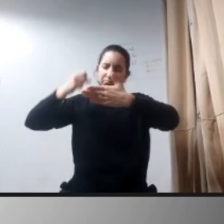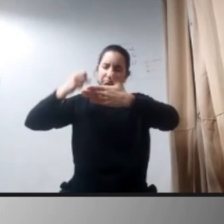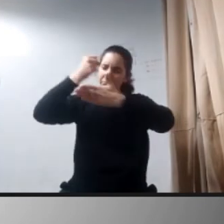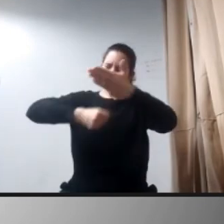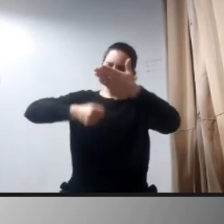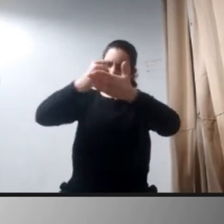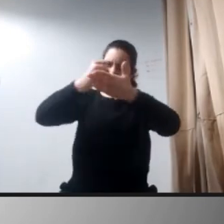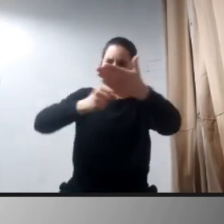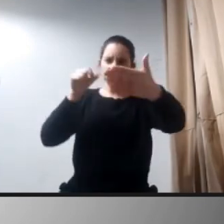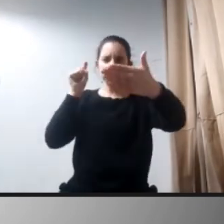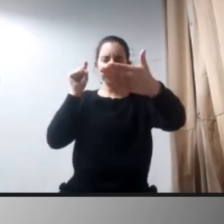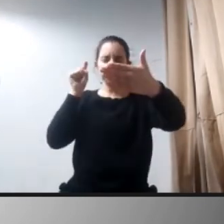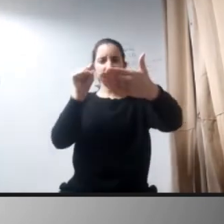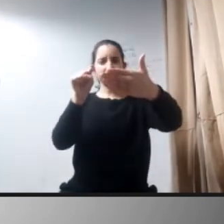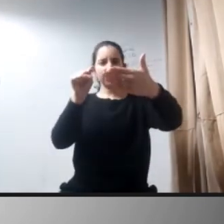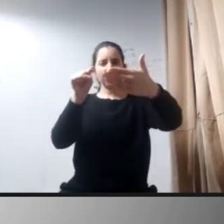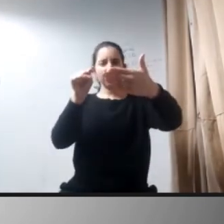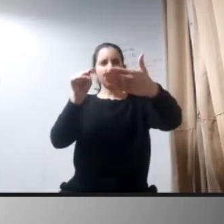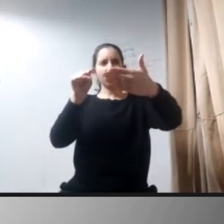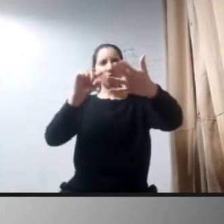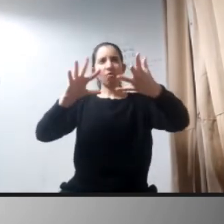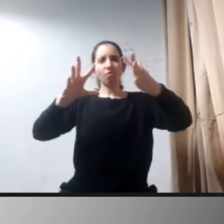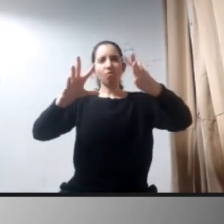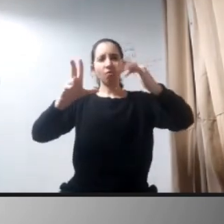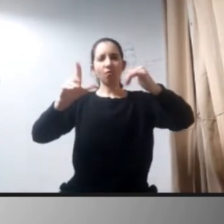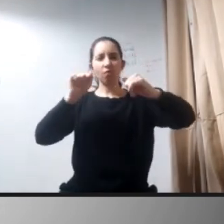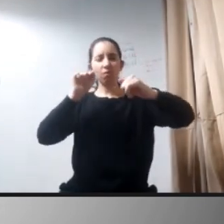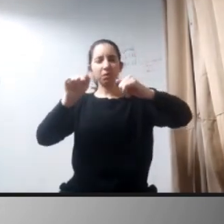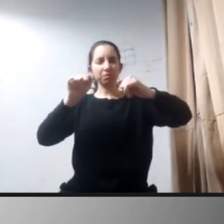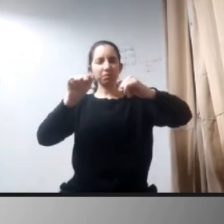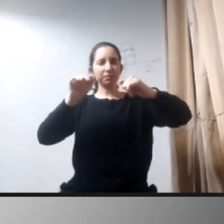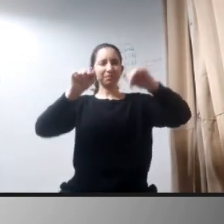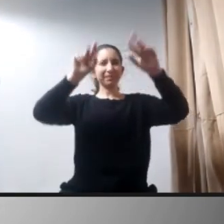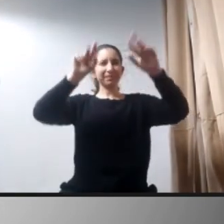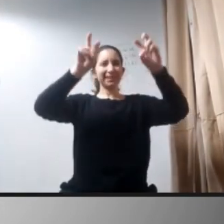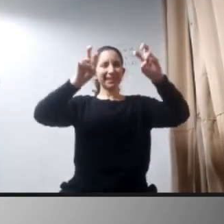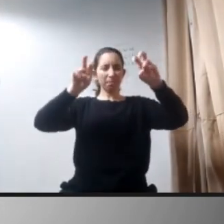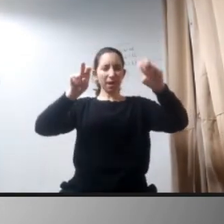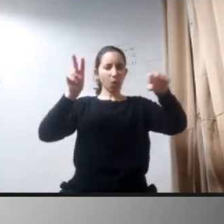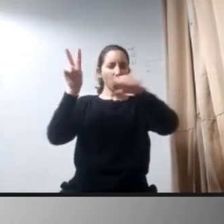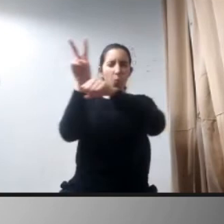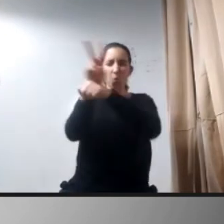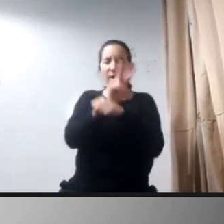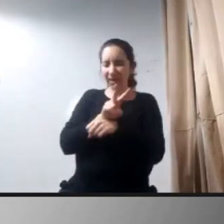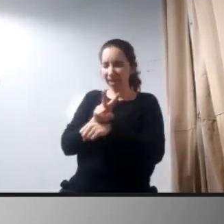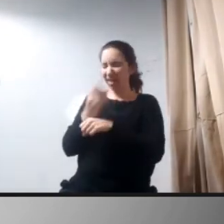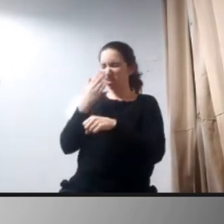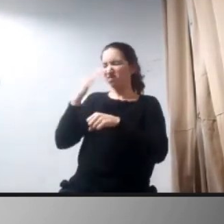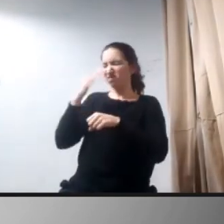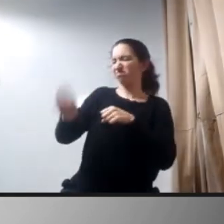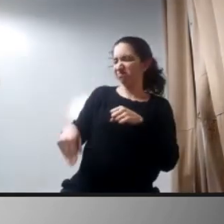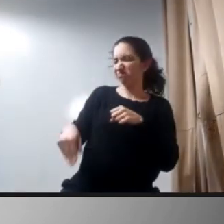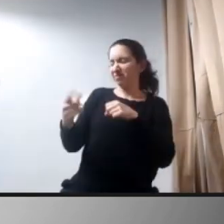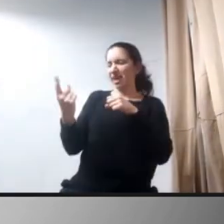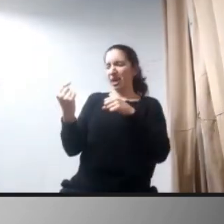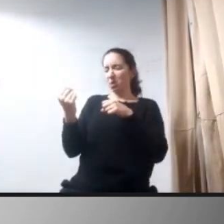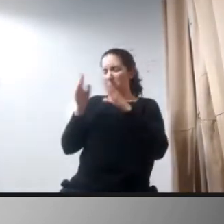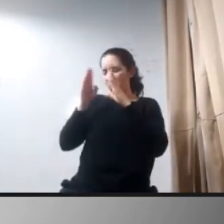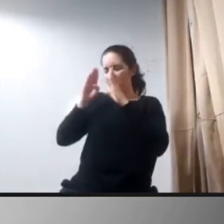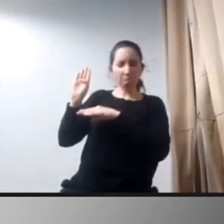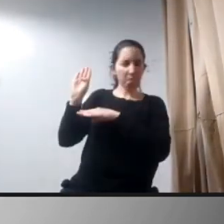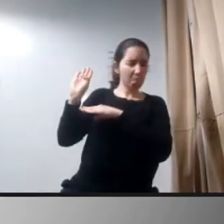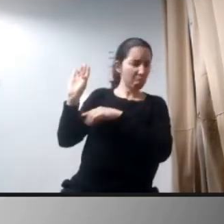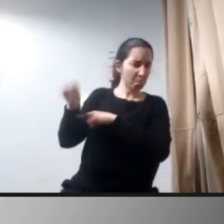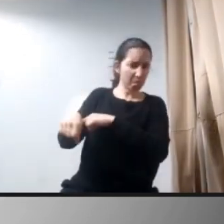para que ese trabajo del cuidado, que nunca se le dio un valor económico, nunca se le dio un